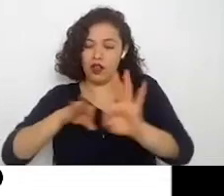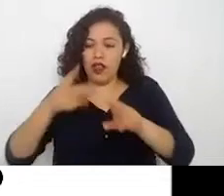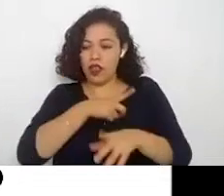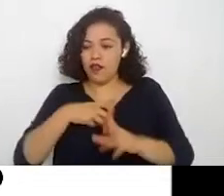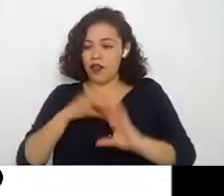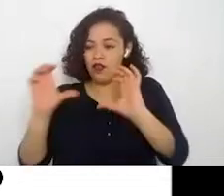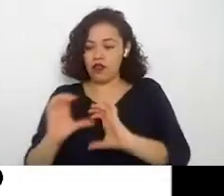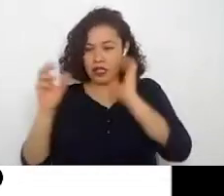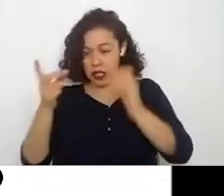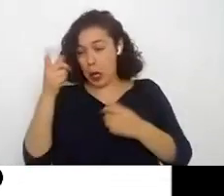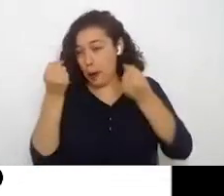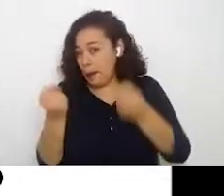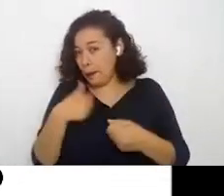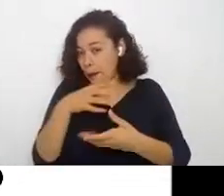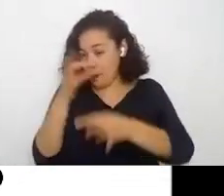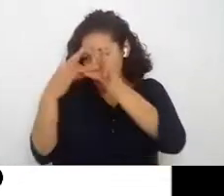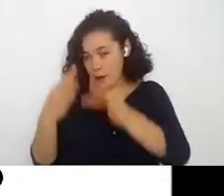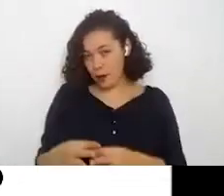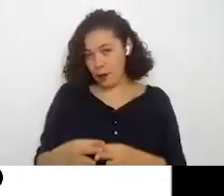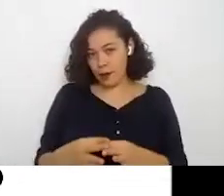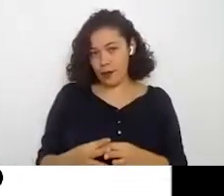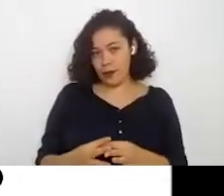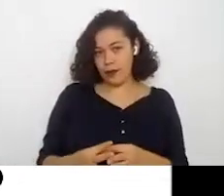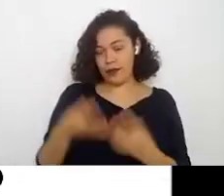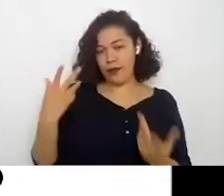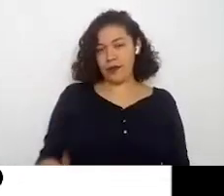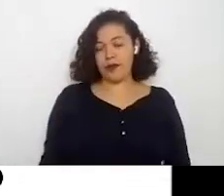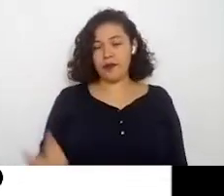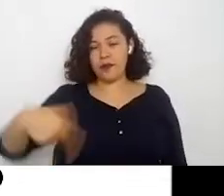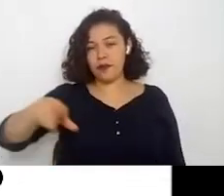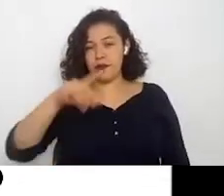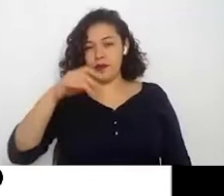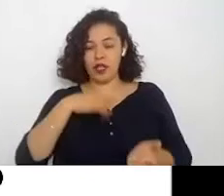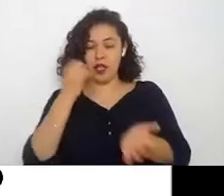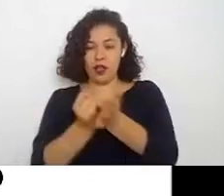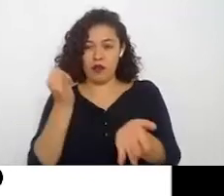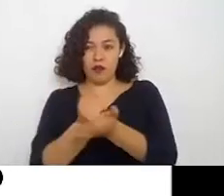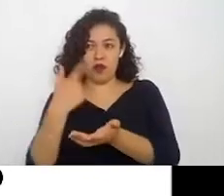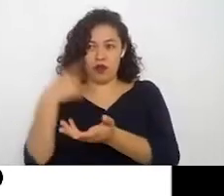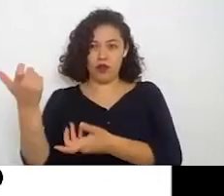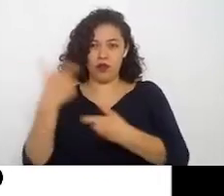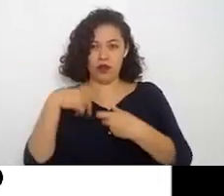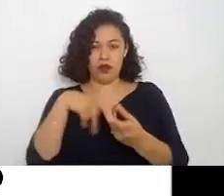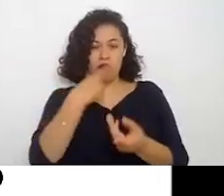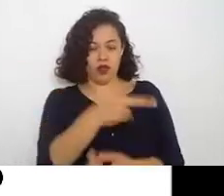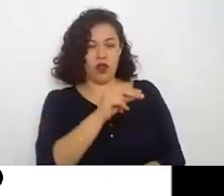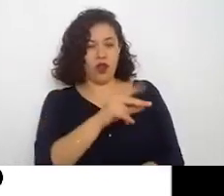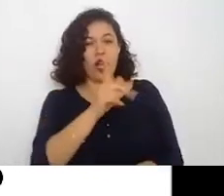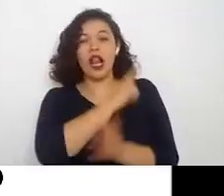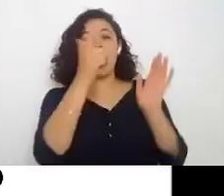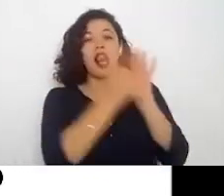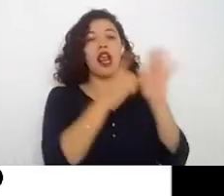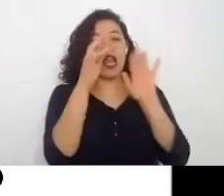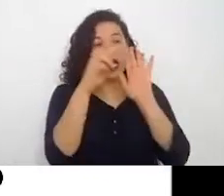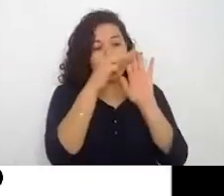seguridad social de sus trabajadores no se paga con un deducible de impuestos, puesto que la ley me regula que solo puedo